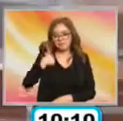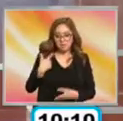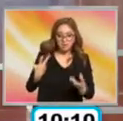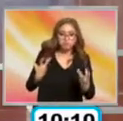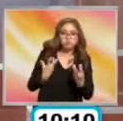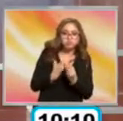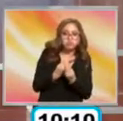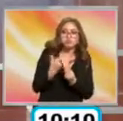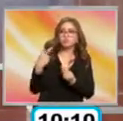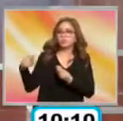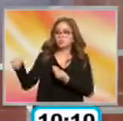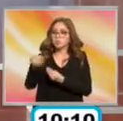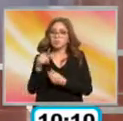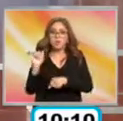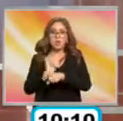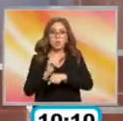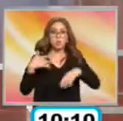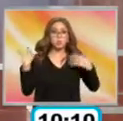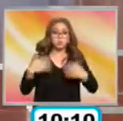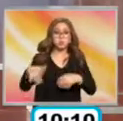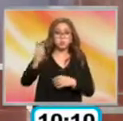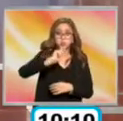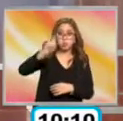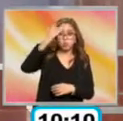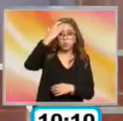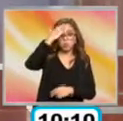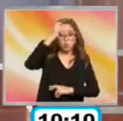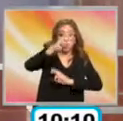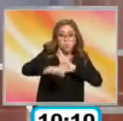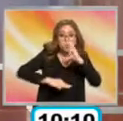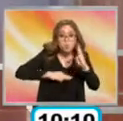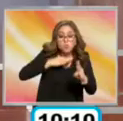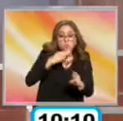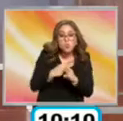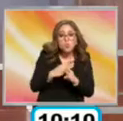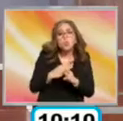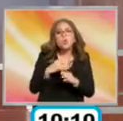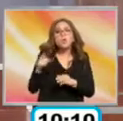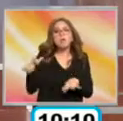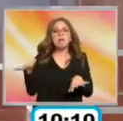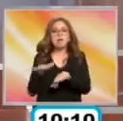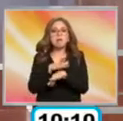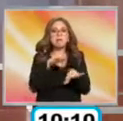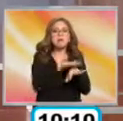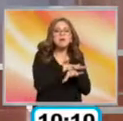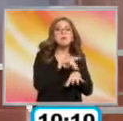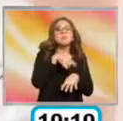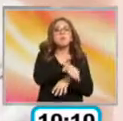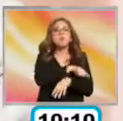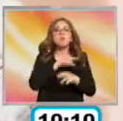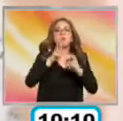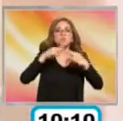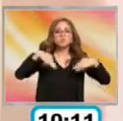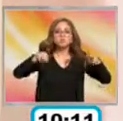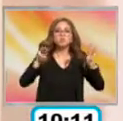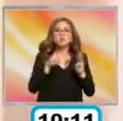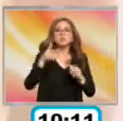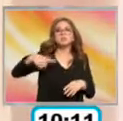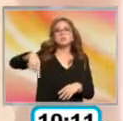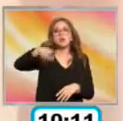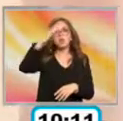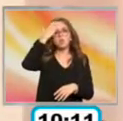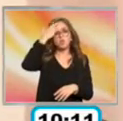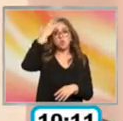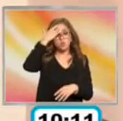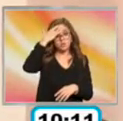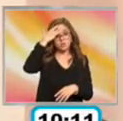corta edad lograr trabajar con artistas de talla mundial que han hecho cambios importantes y han hecho evolucionar este género a gran escala.